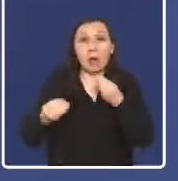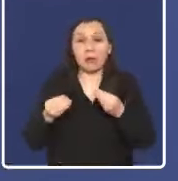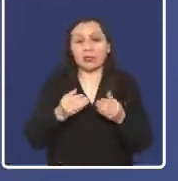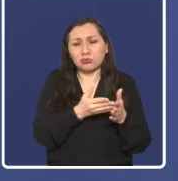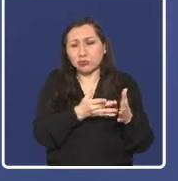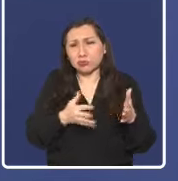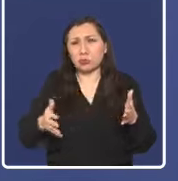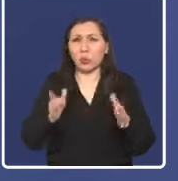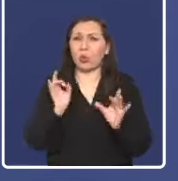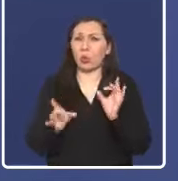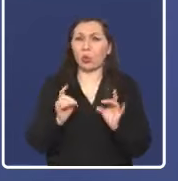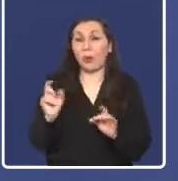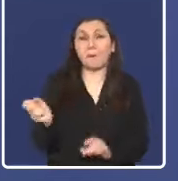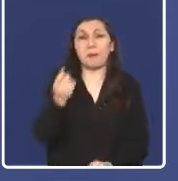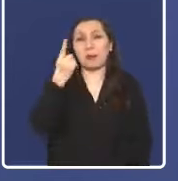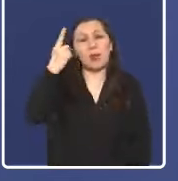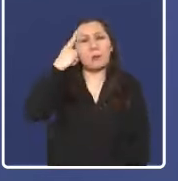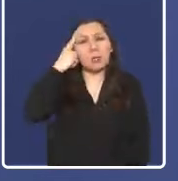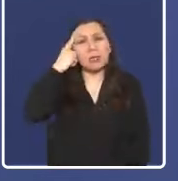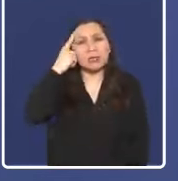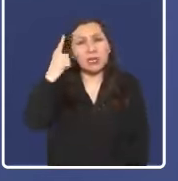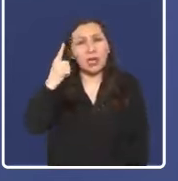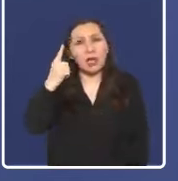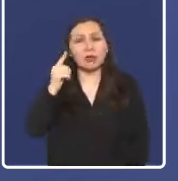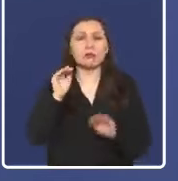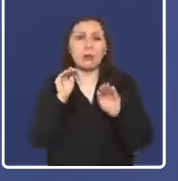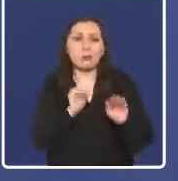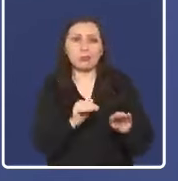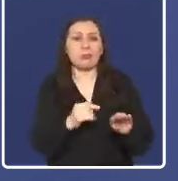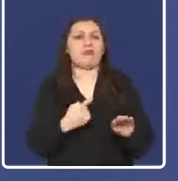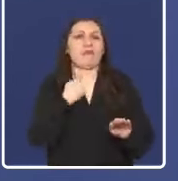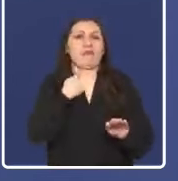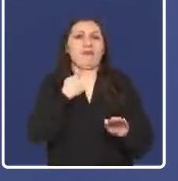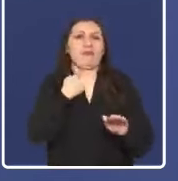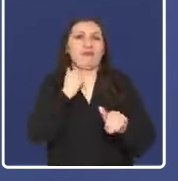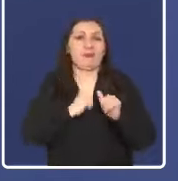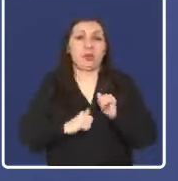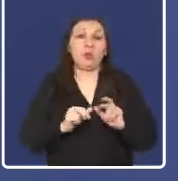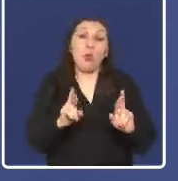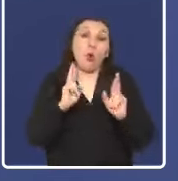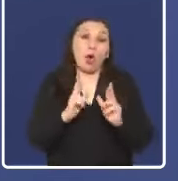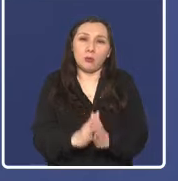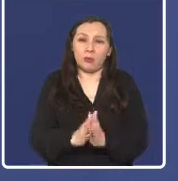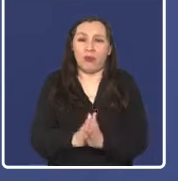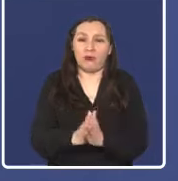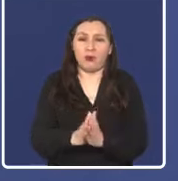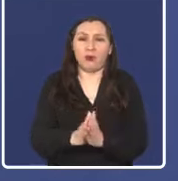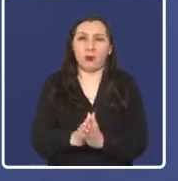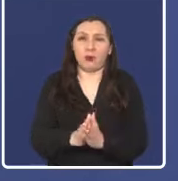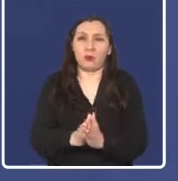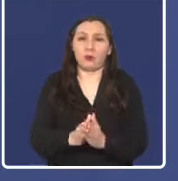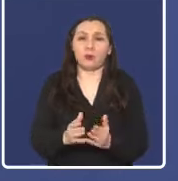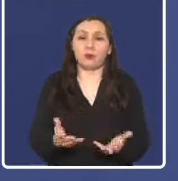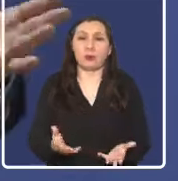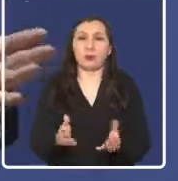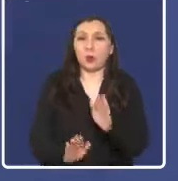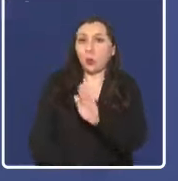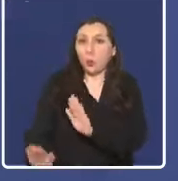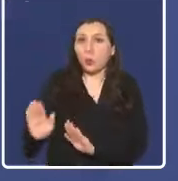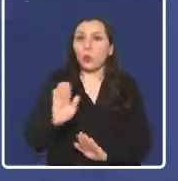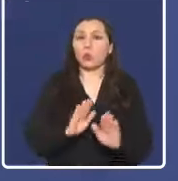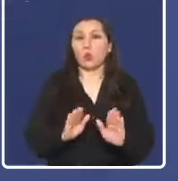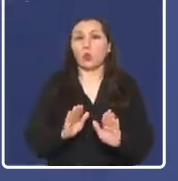es muy doloroso, pero hay que pensar primero en la víctima. Y por favor, ojalá se